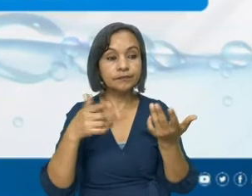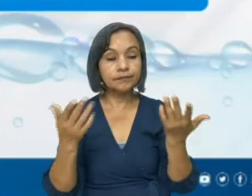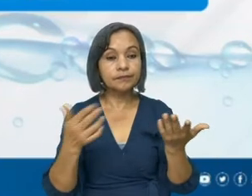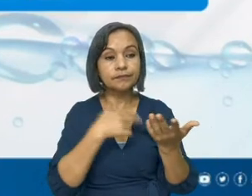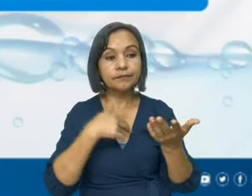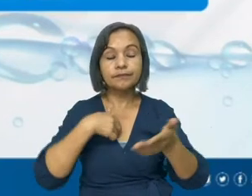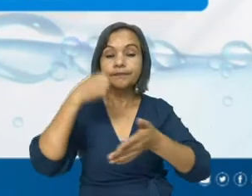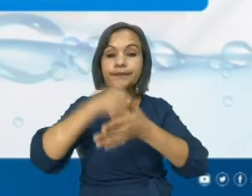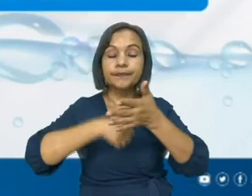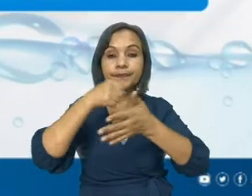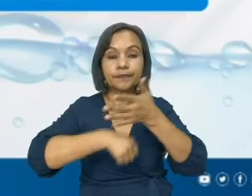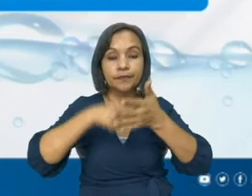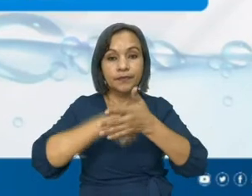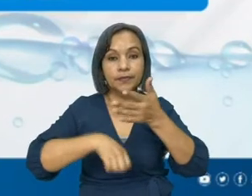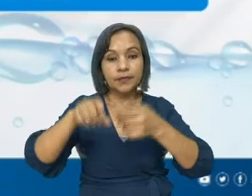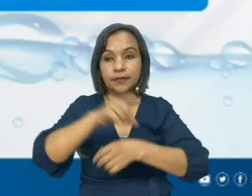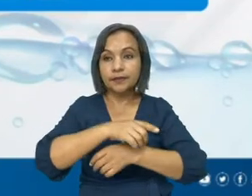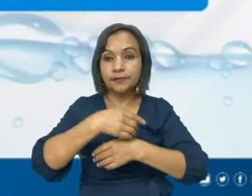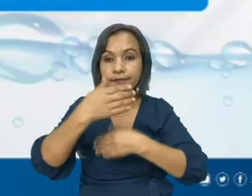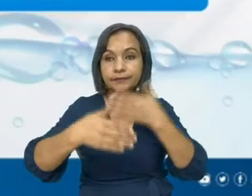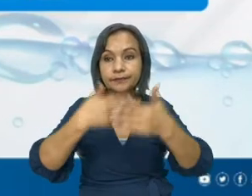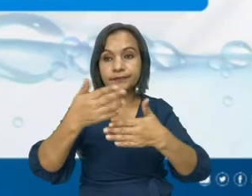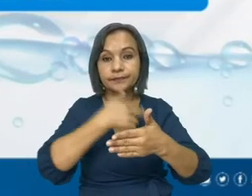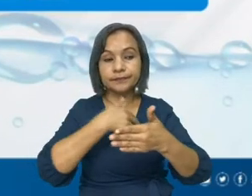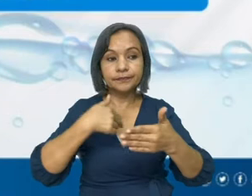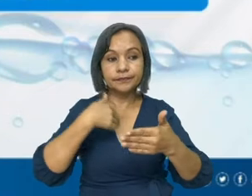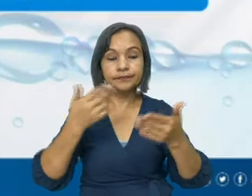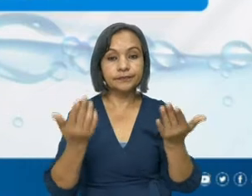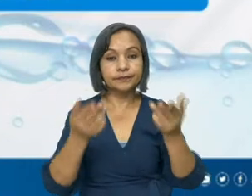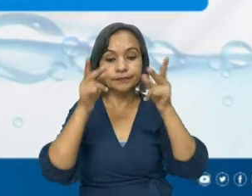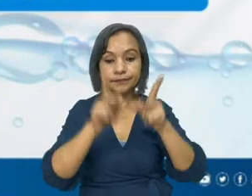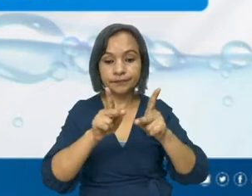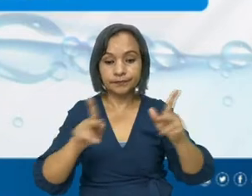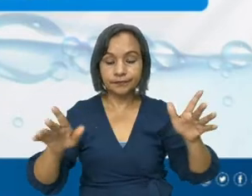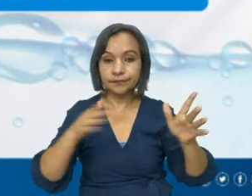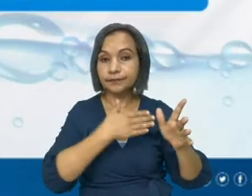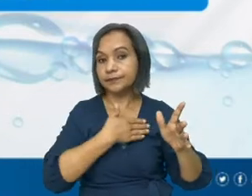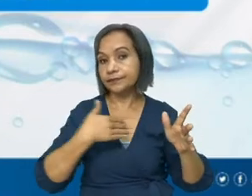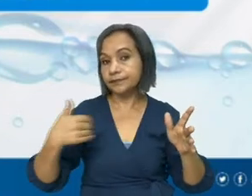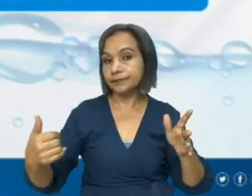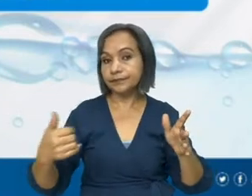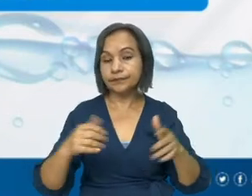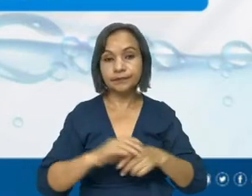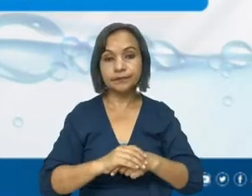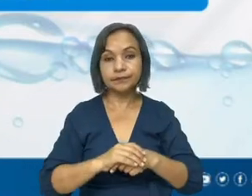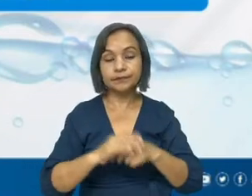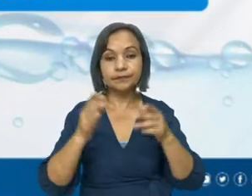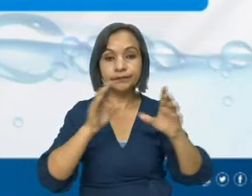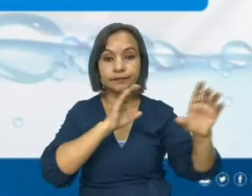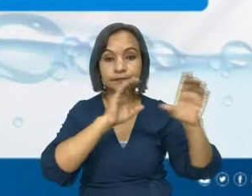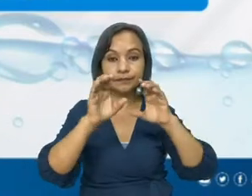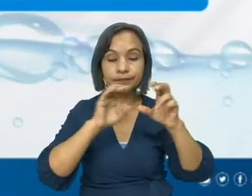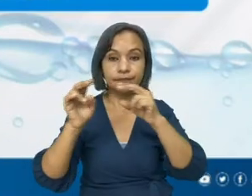está fortaleciendo cada día más. Y con ello nosotros vamos a hacer un plan de mejora de la comunicación